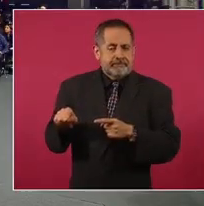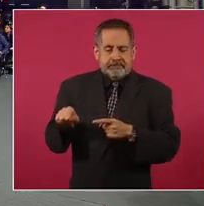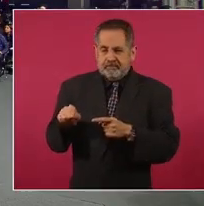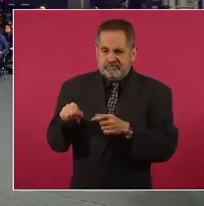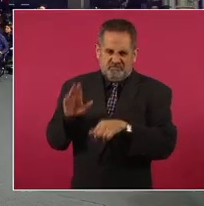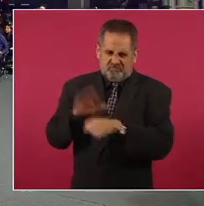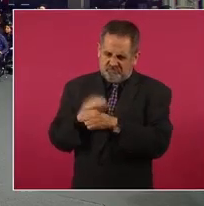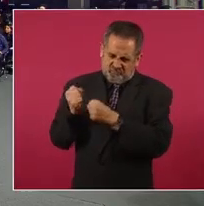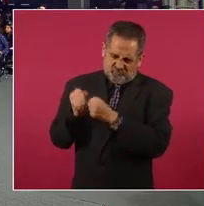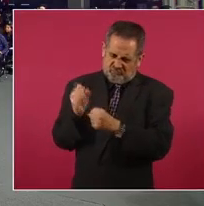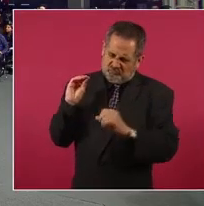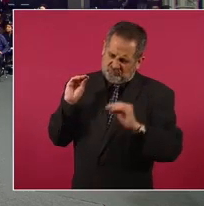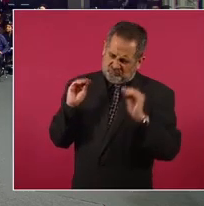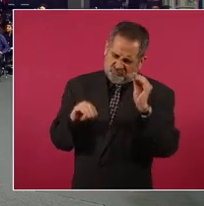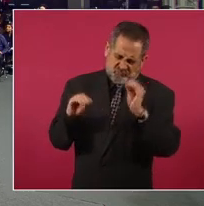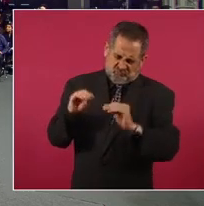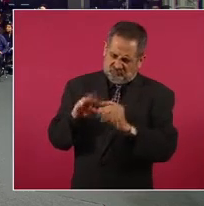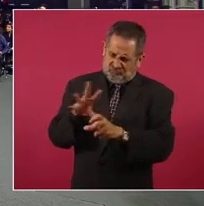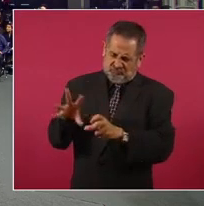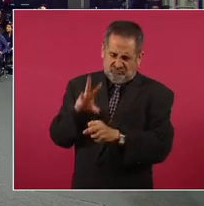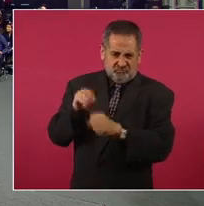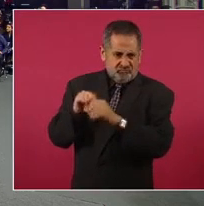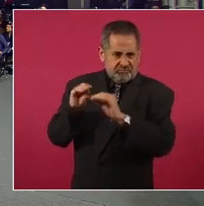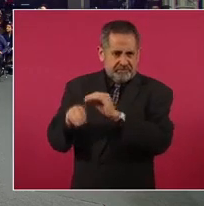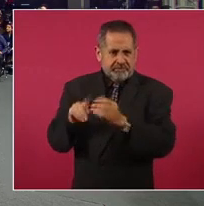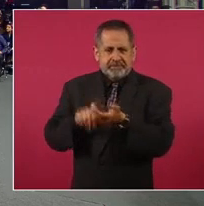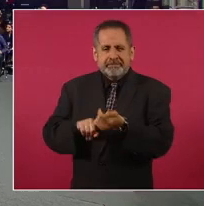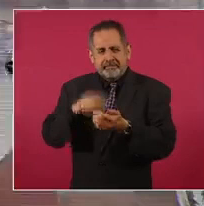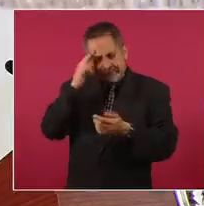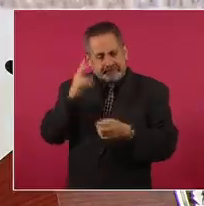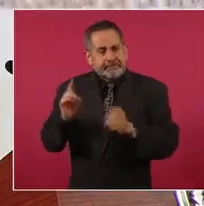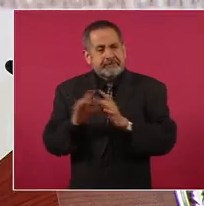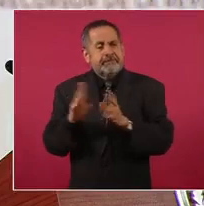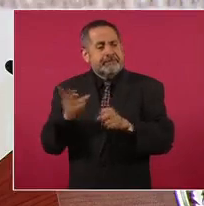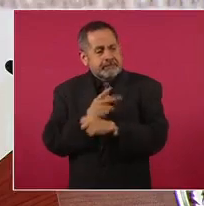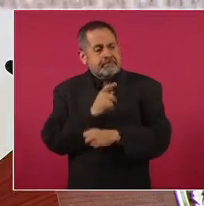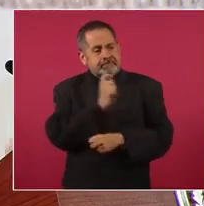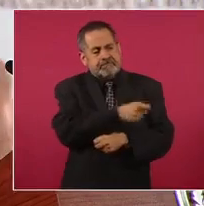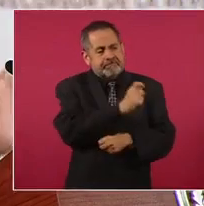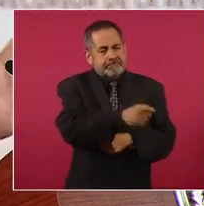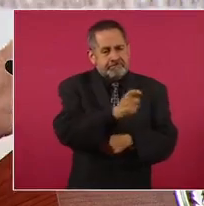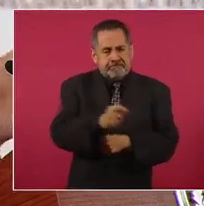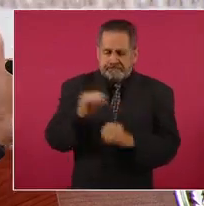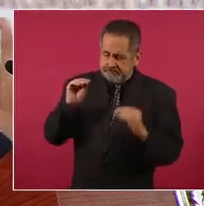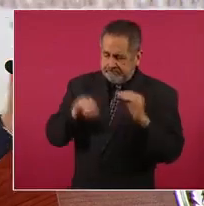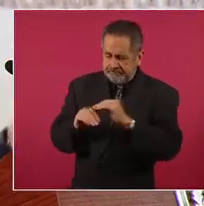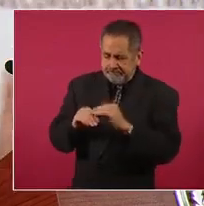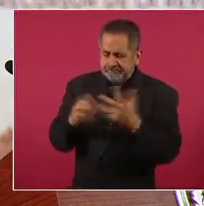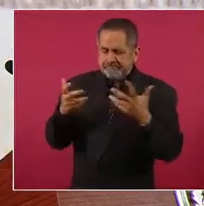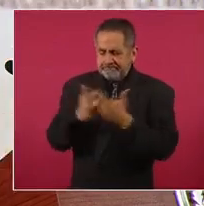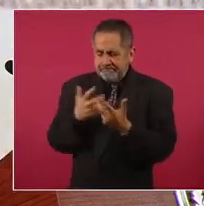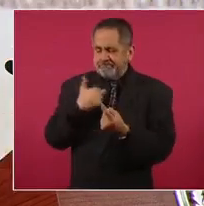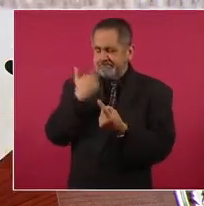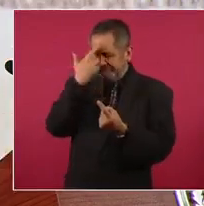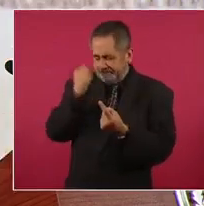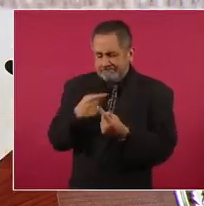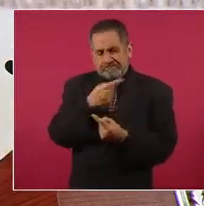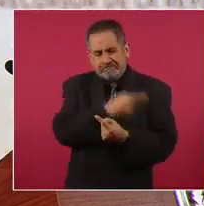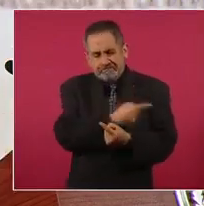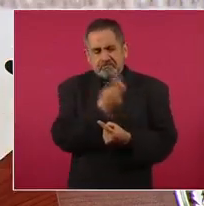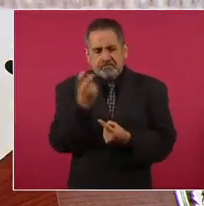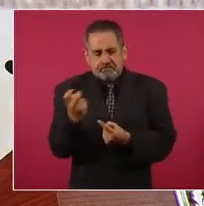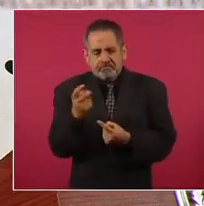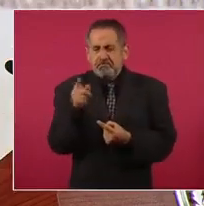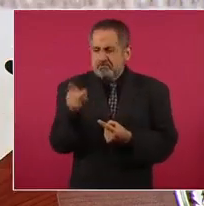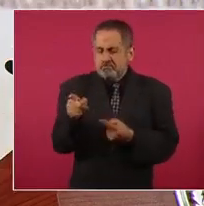sólido en cuanto a lo sucedido, ya hay más coincidencia de lo que pasó.